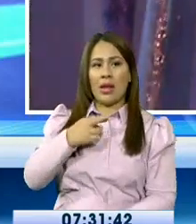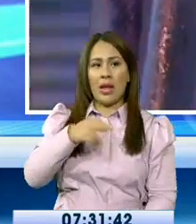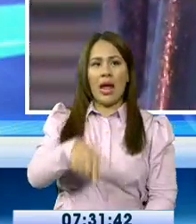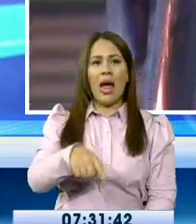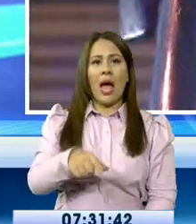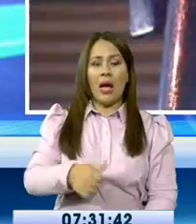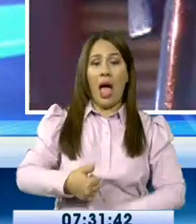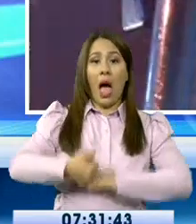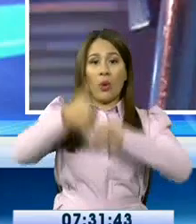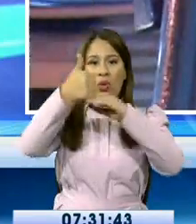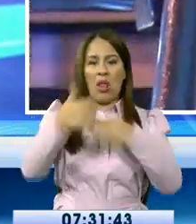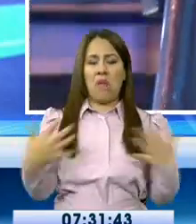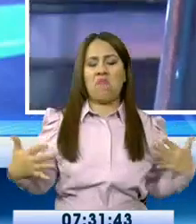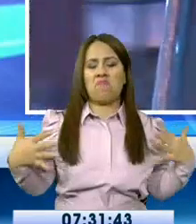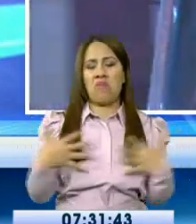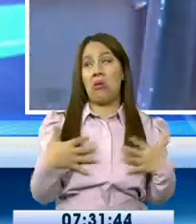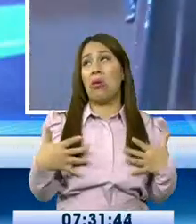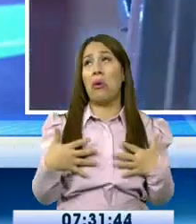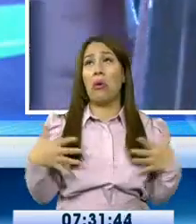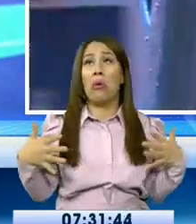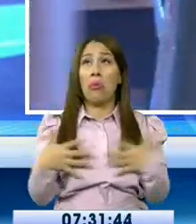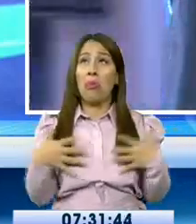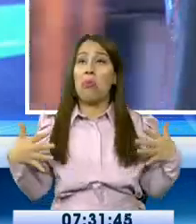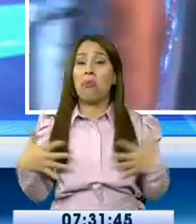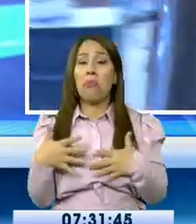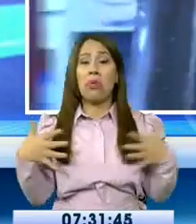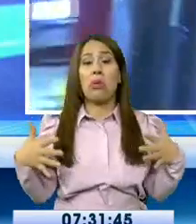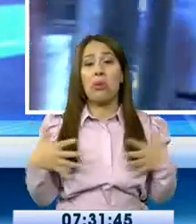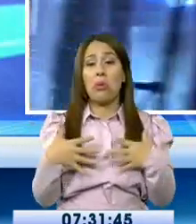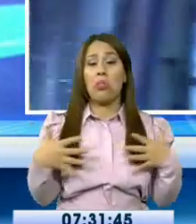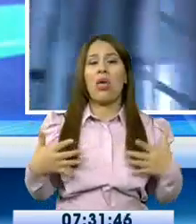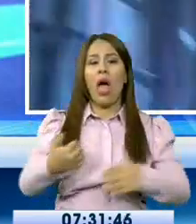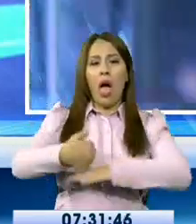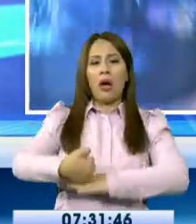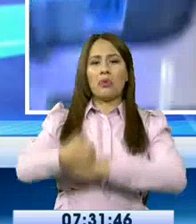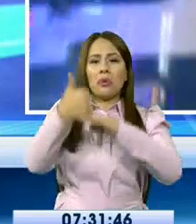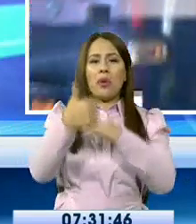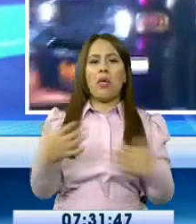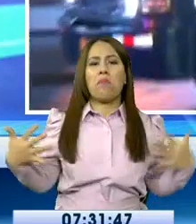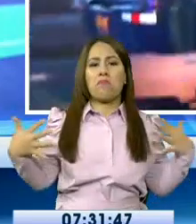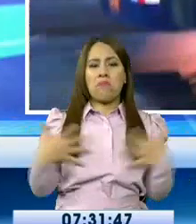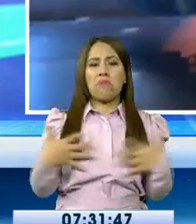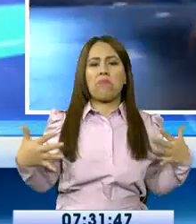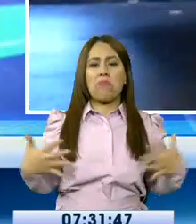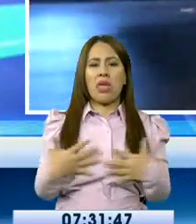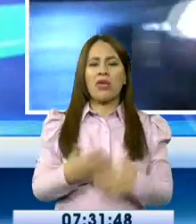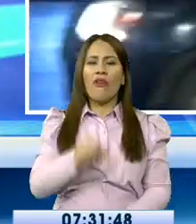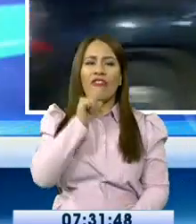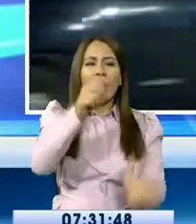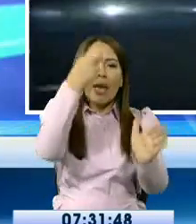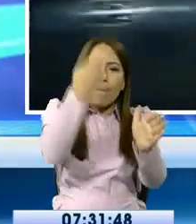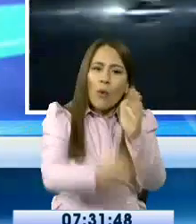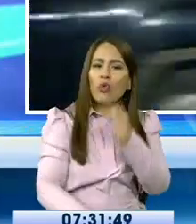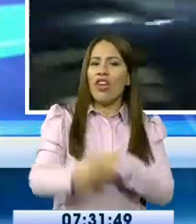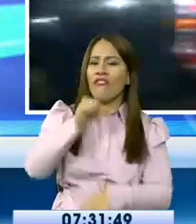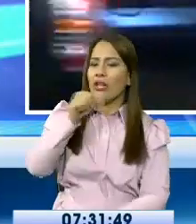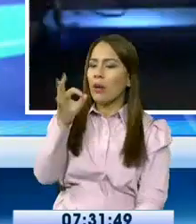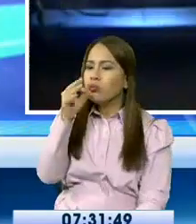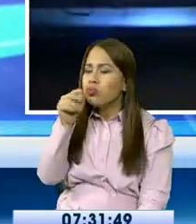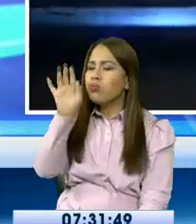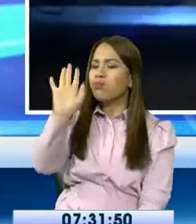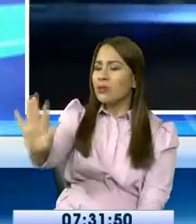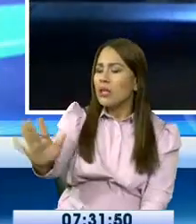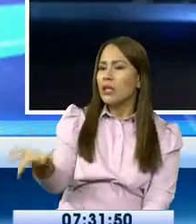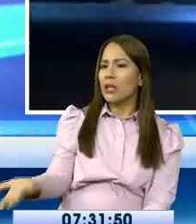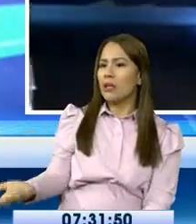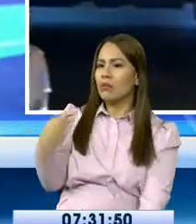miedo. ¿Quién responde a esa familia? Me ratifico en lo que digo. Les tienen terror. No los multan, no los citan. Se pueden hacer lo que les da